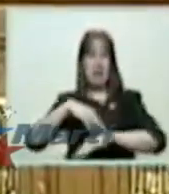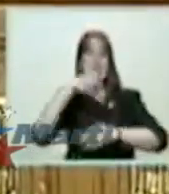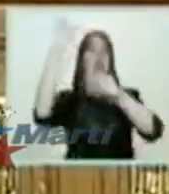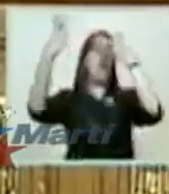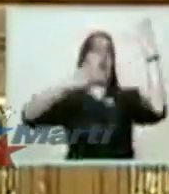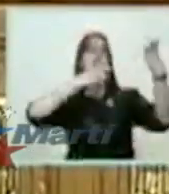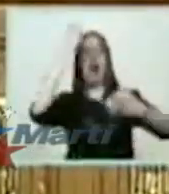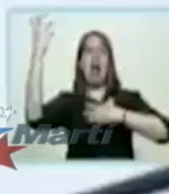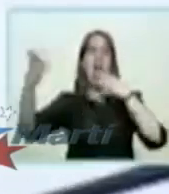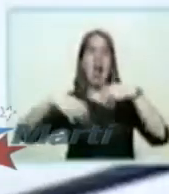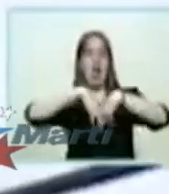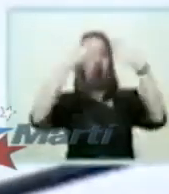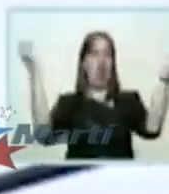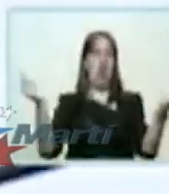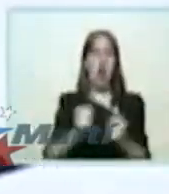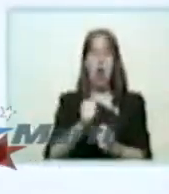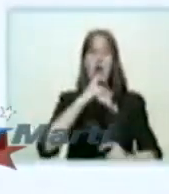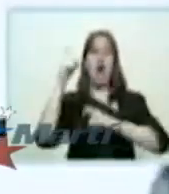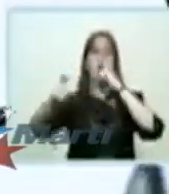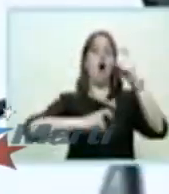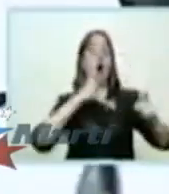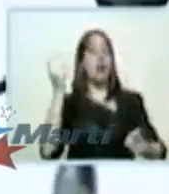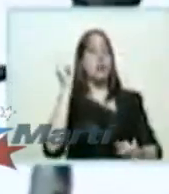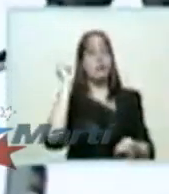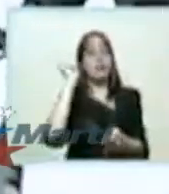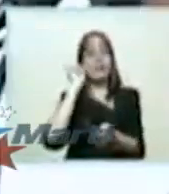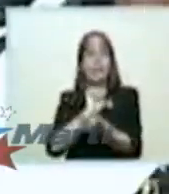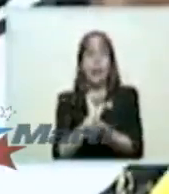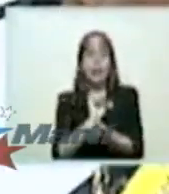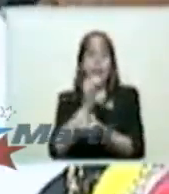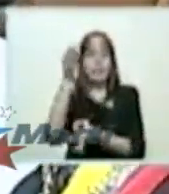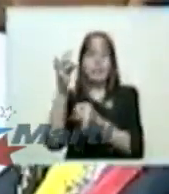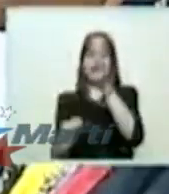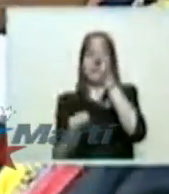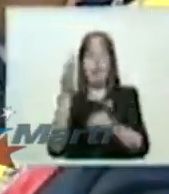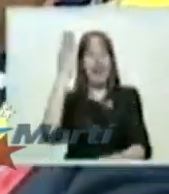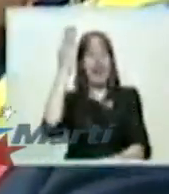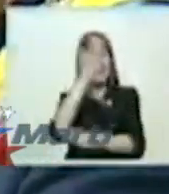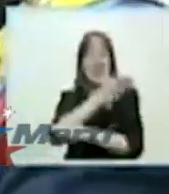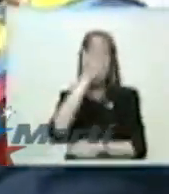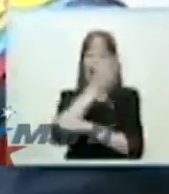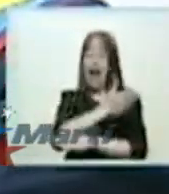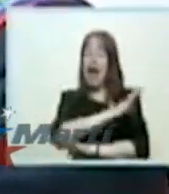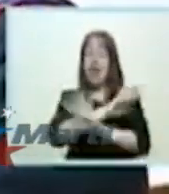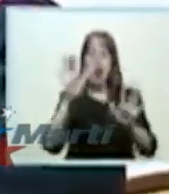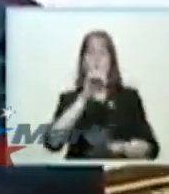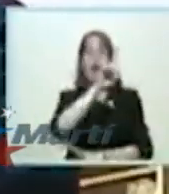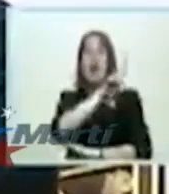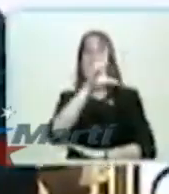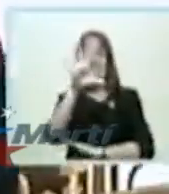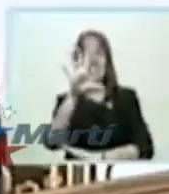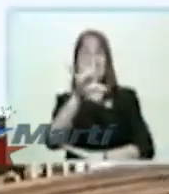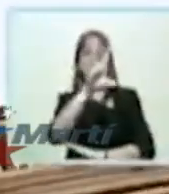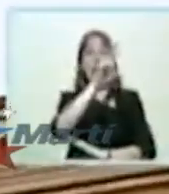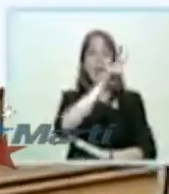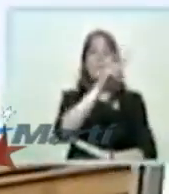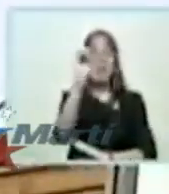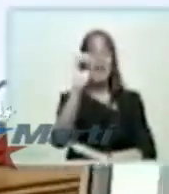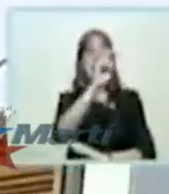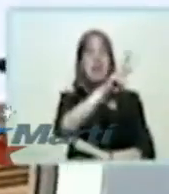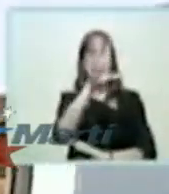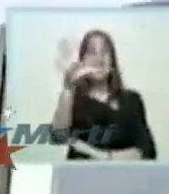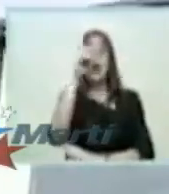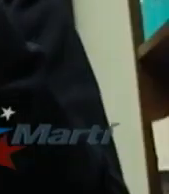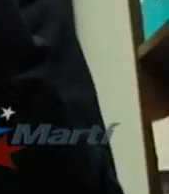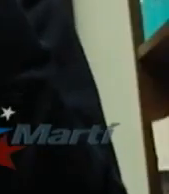expresar intolerancia y odio será capturado y será juzgado y castigado con severas penas de 15, 20 y 25